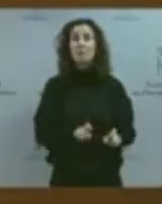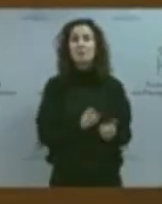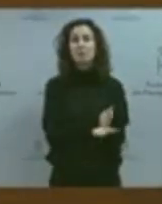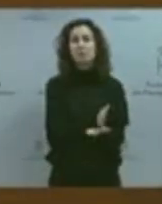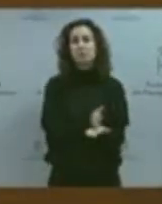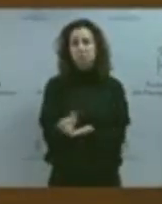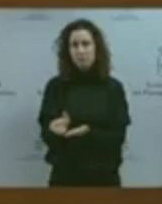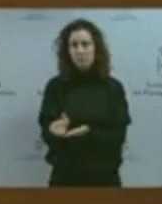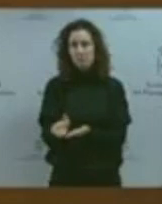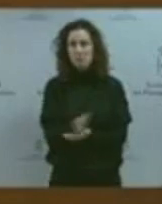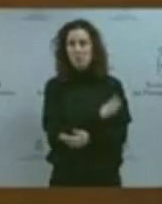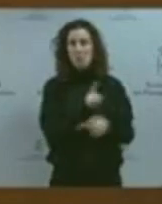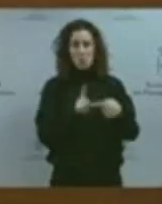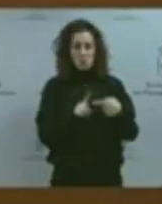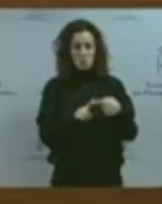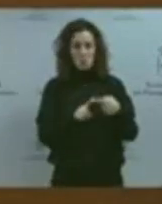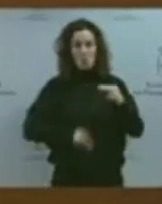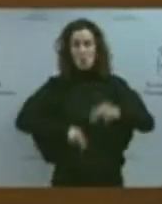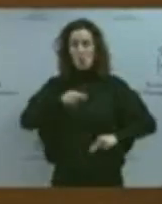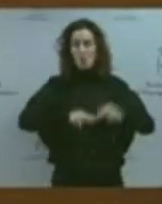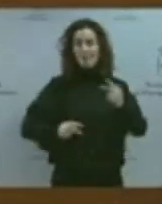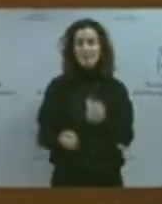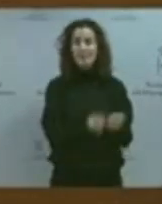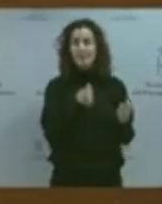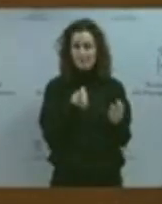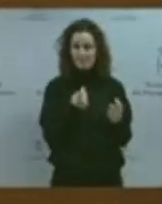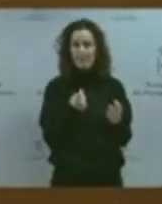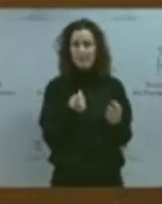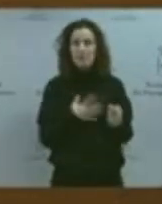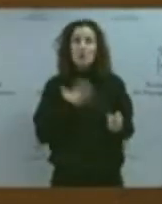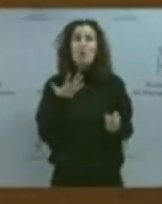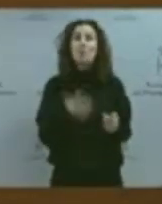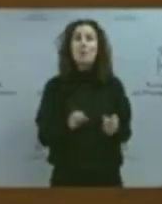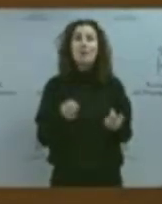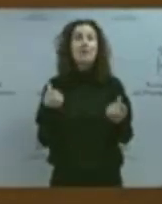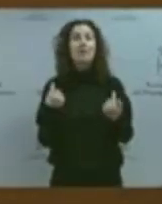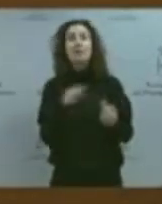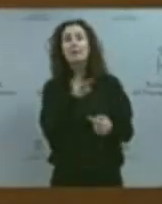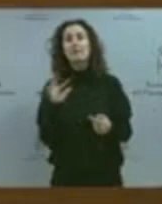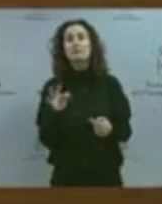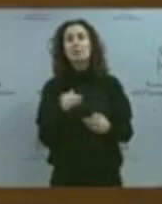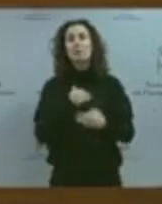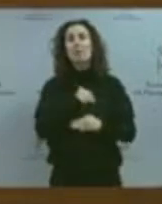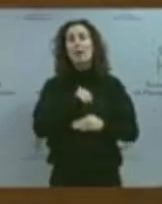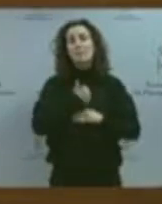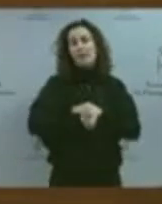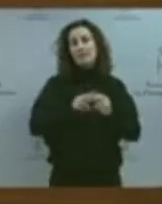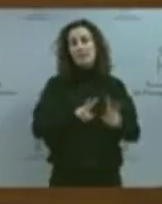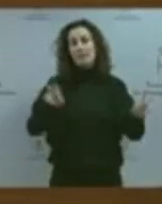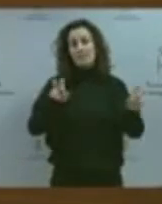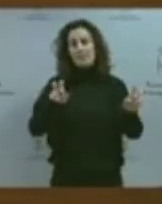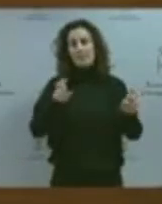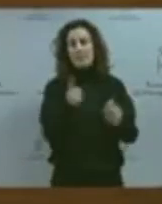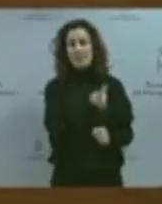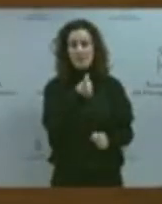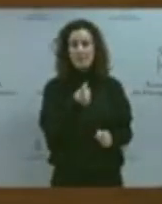y de necesidades. Quizás lo deja usted para la segunda parte, lo de necesidades. Aprovecho la oportunidad